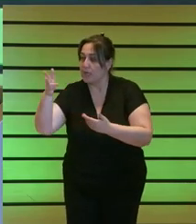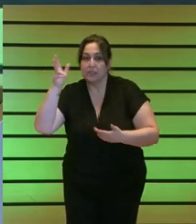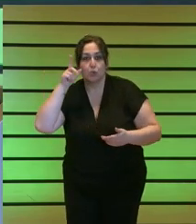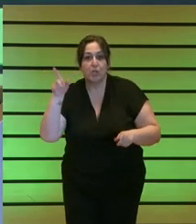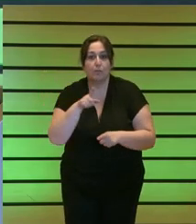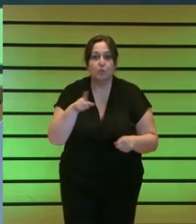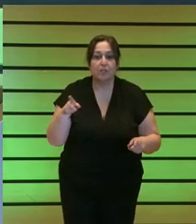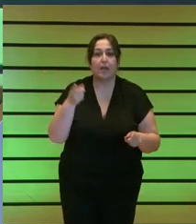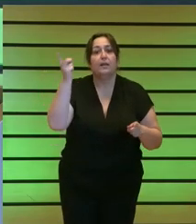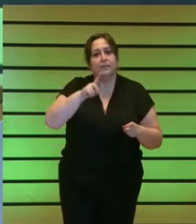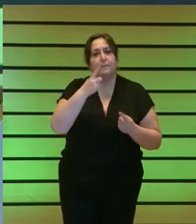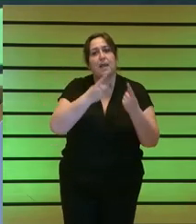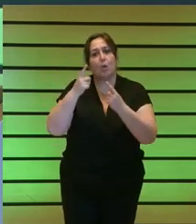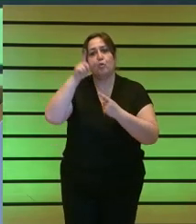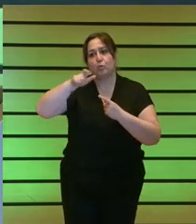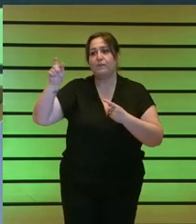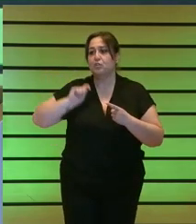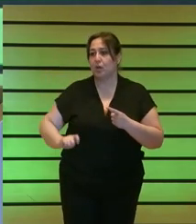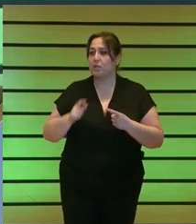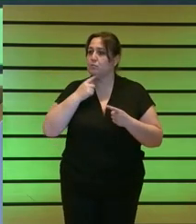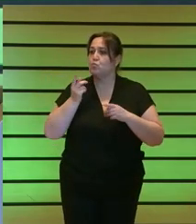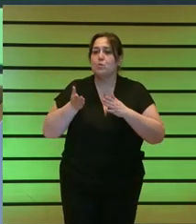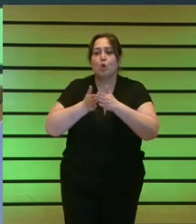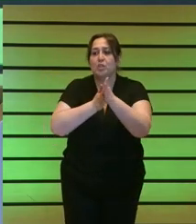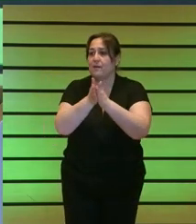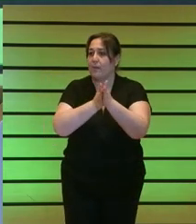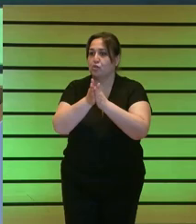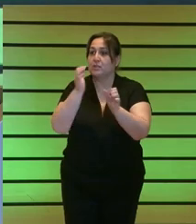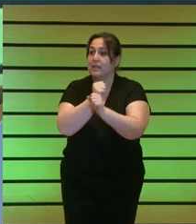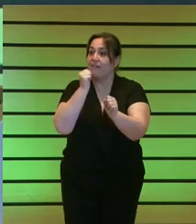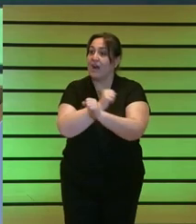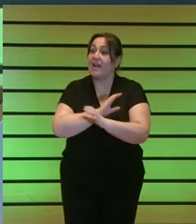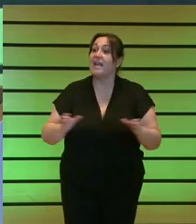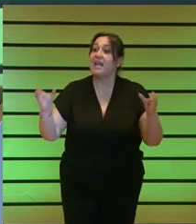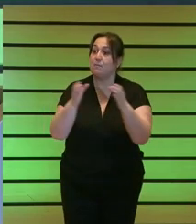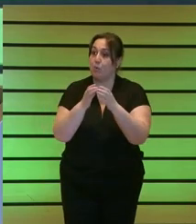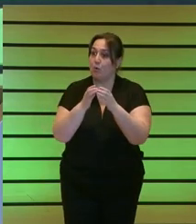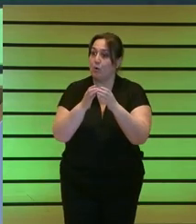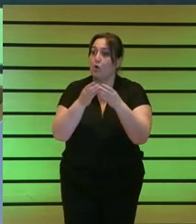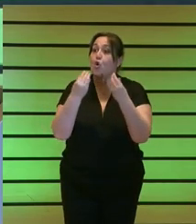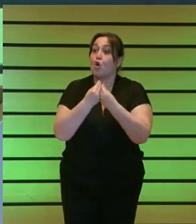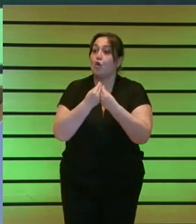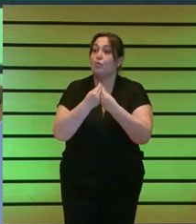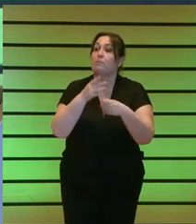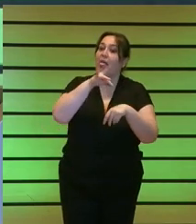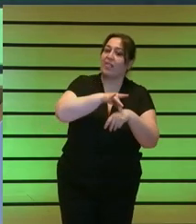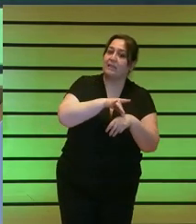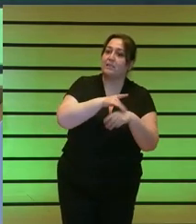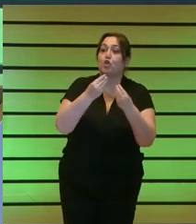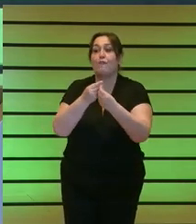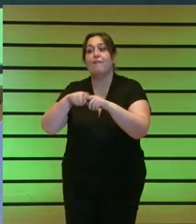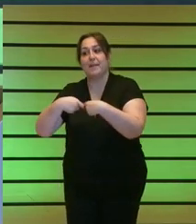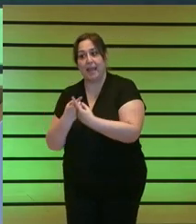hay profesionales muy motivados que trabajan en equipo con pacientes y familiares esto a todos nos suena porque